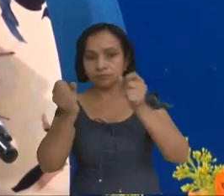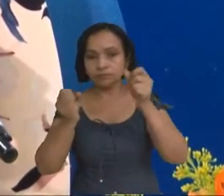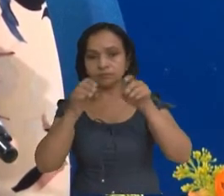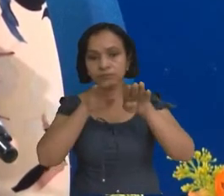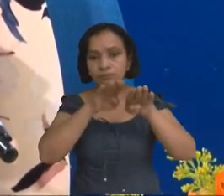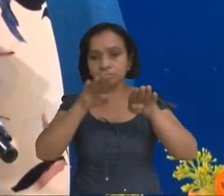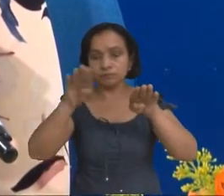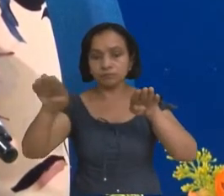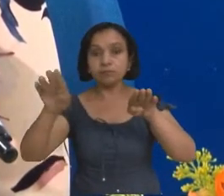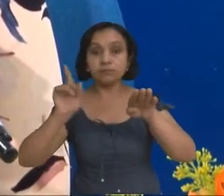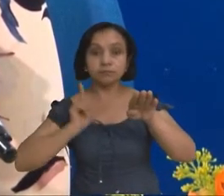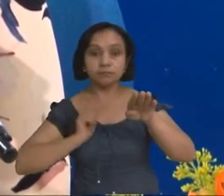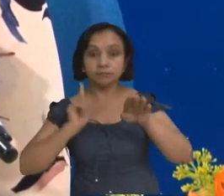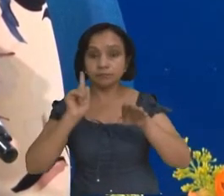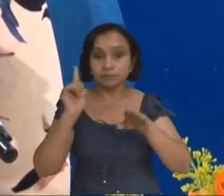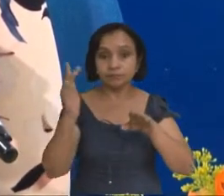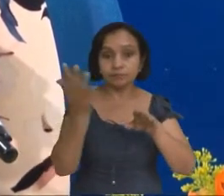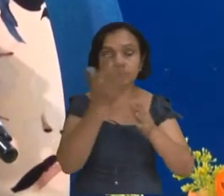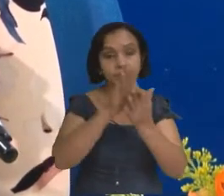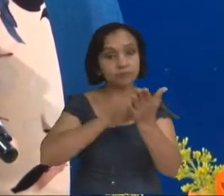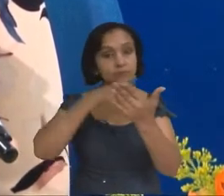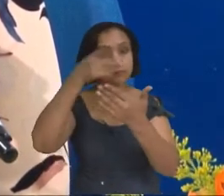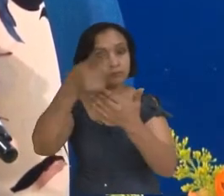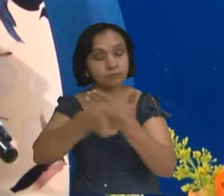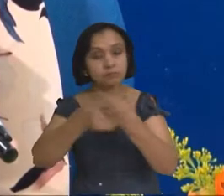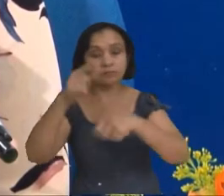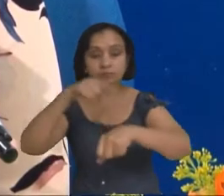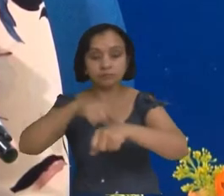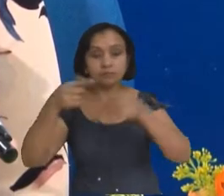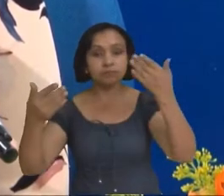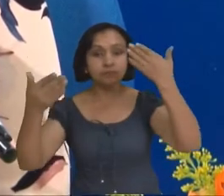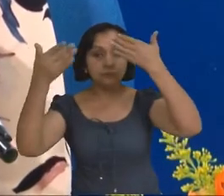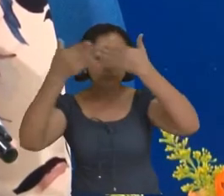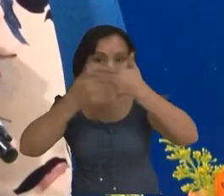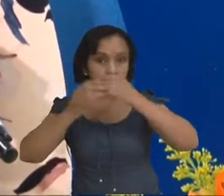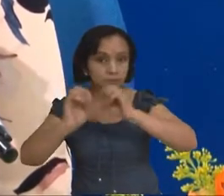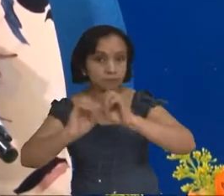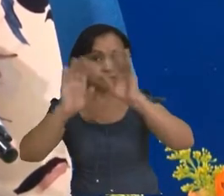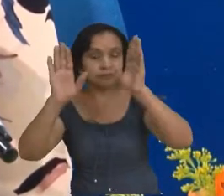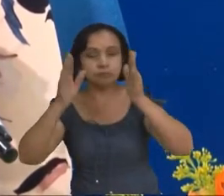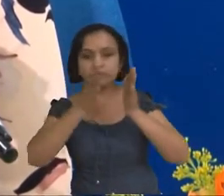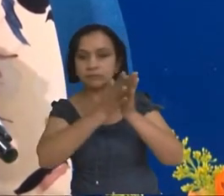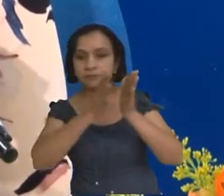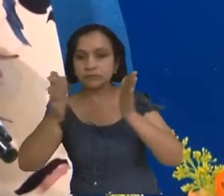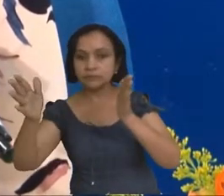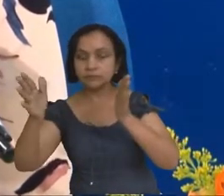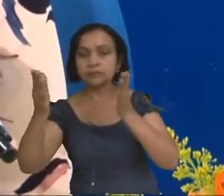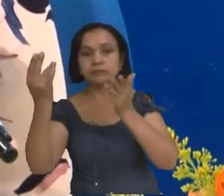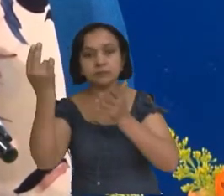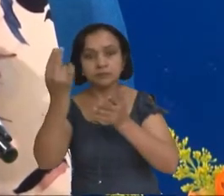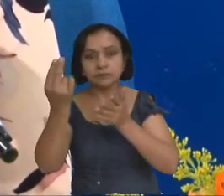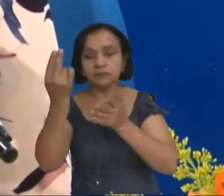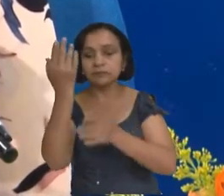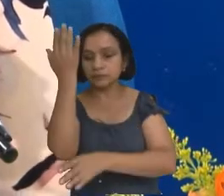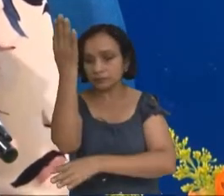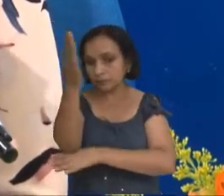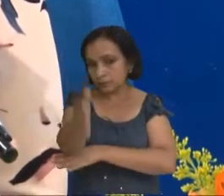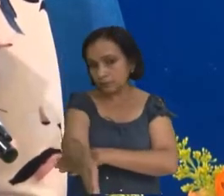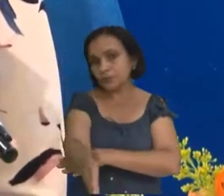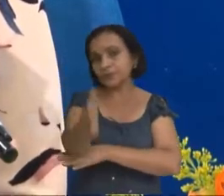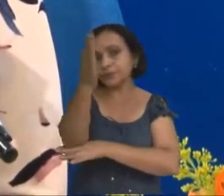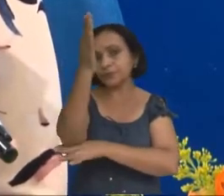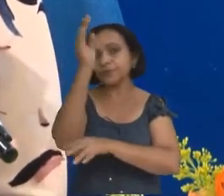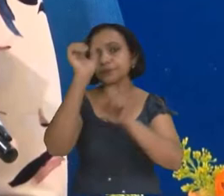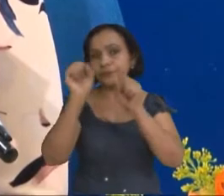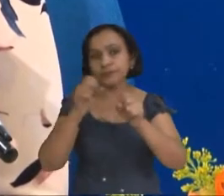para el cumplimiento de todas las programaciones de turnos y programas que se están cumpliendo las actividades en los puestos de control de frontera.